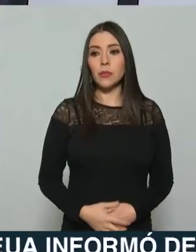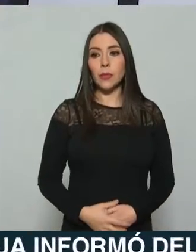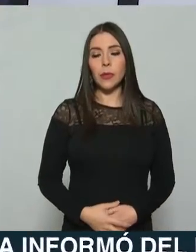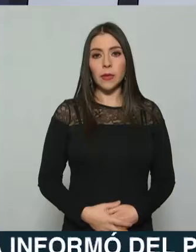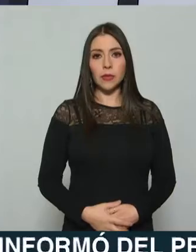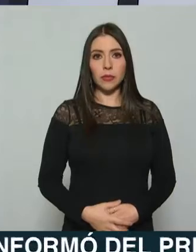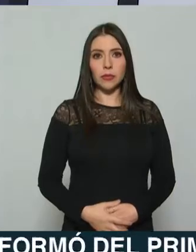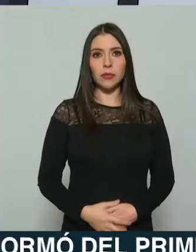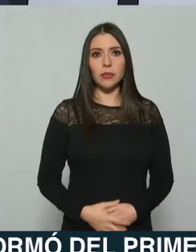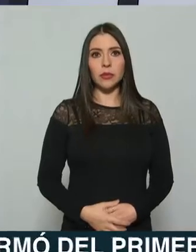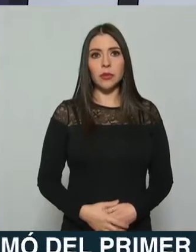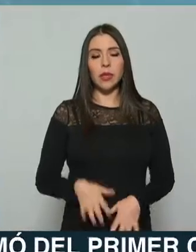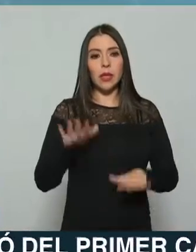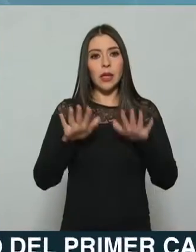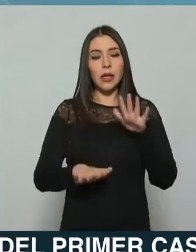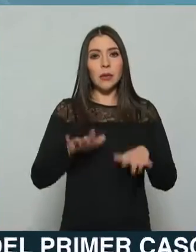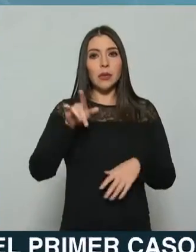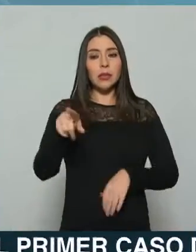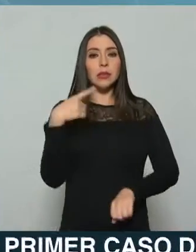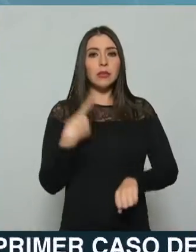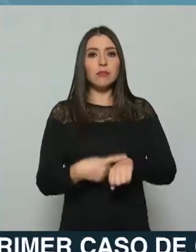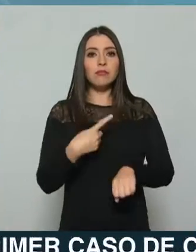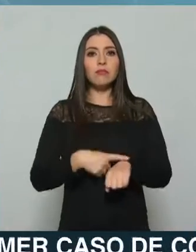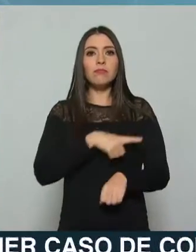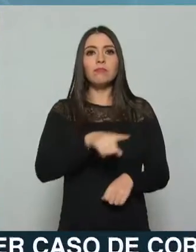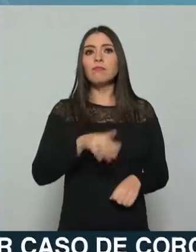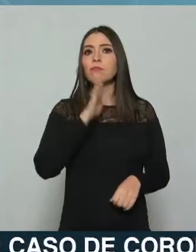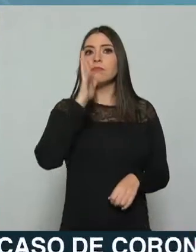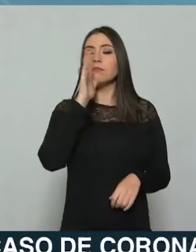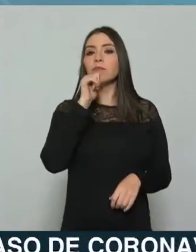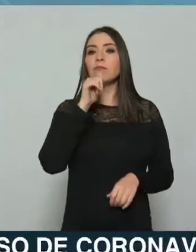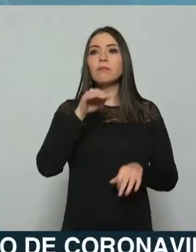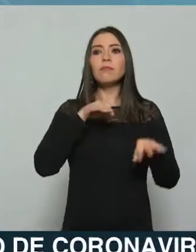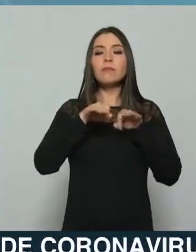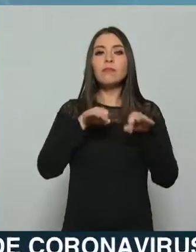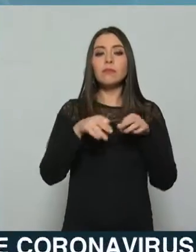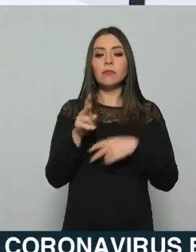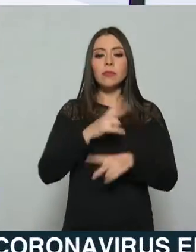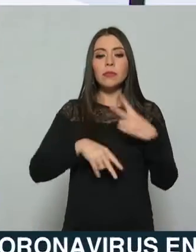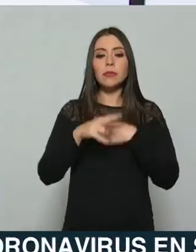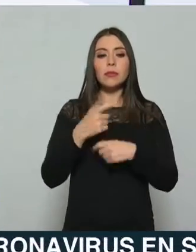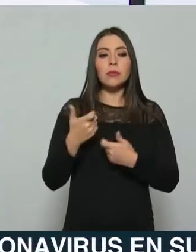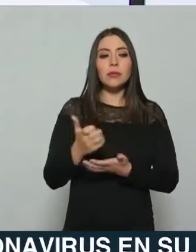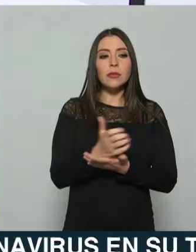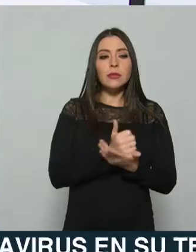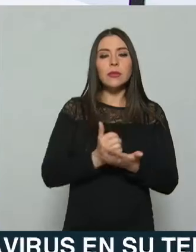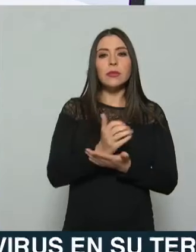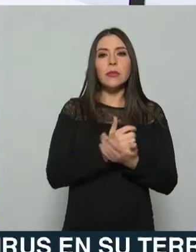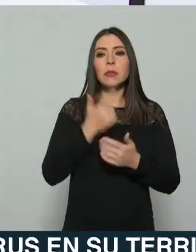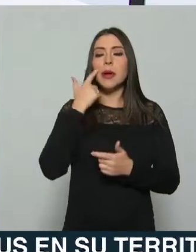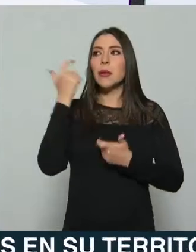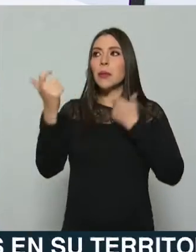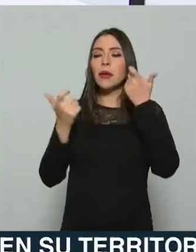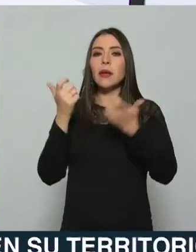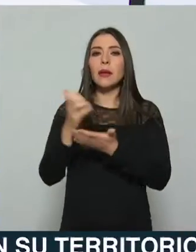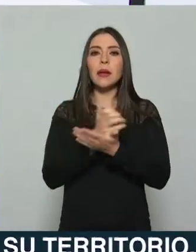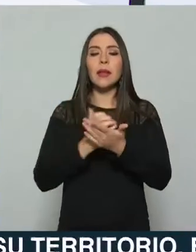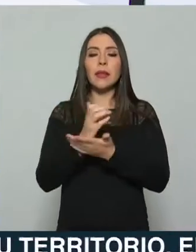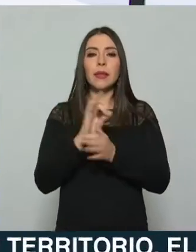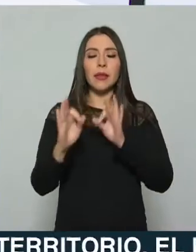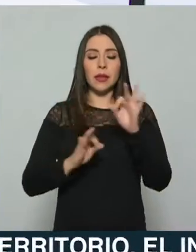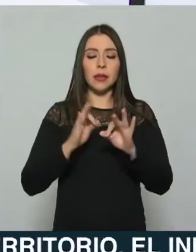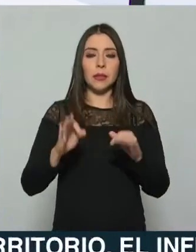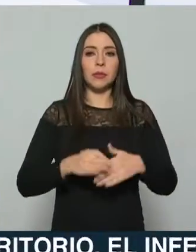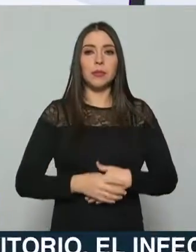la mayoría de los casos, esta enfermedad los imposibilita a poder trabajar, a generar algún ingreso y pues poder costear el tratamiento. Sí, este cáncer